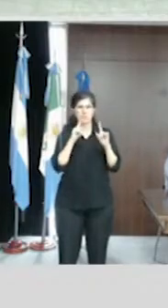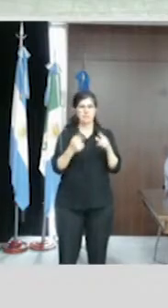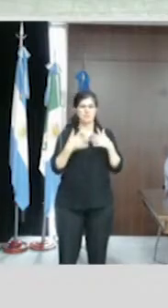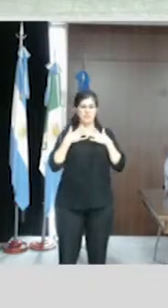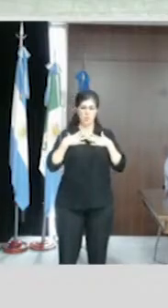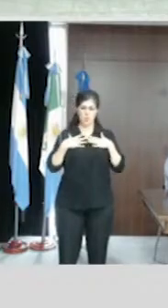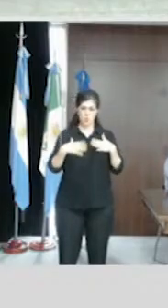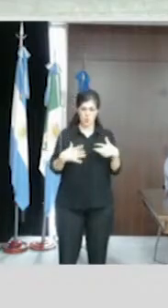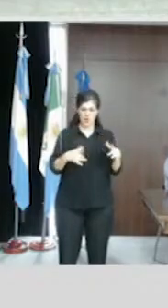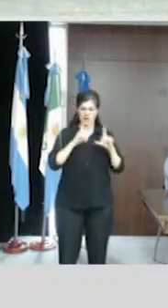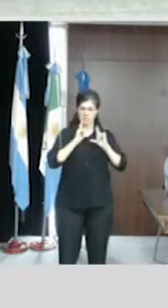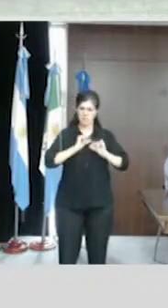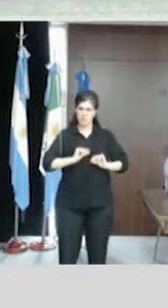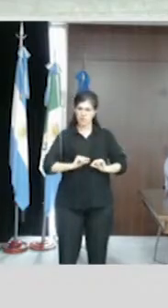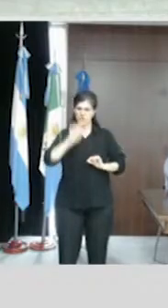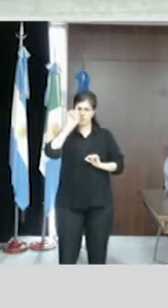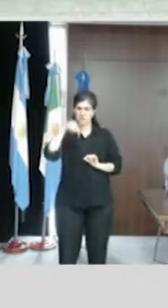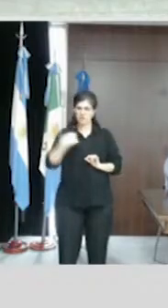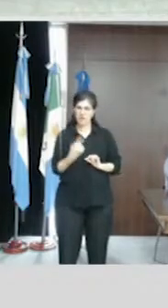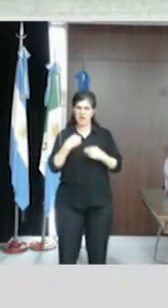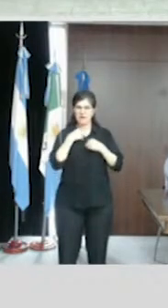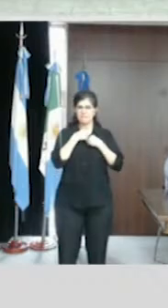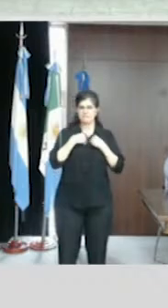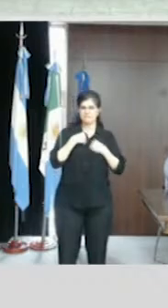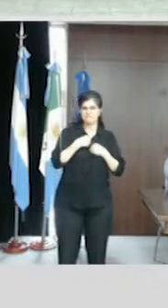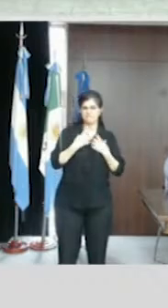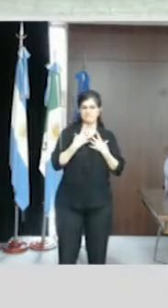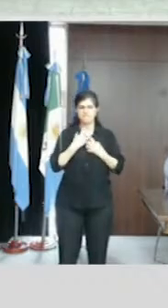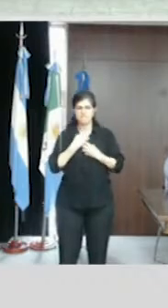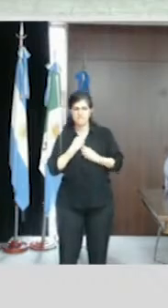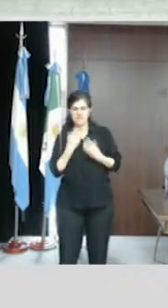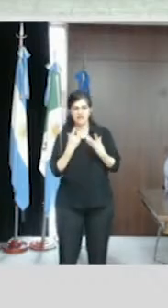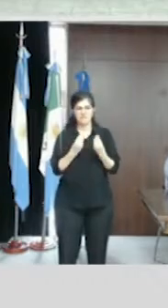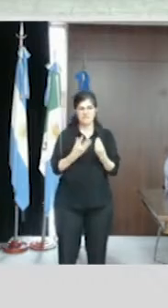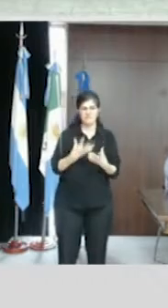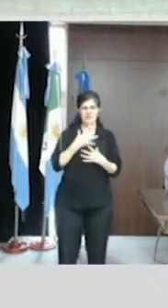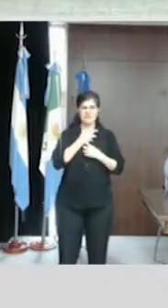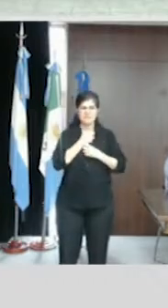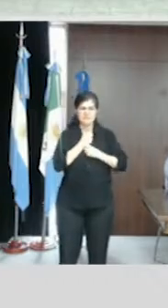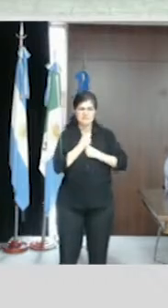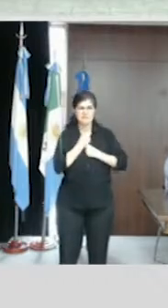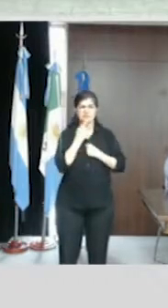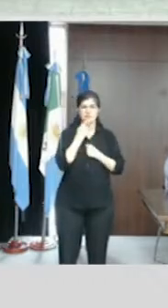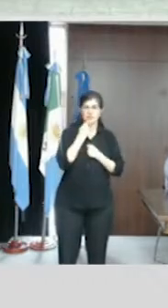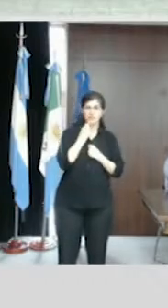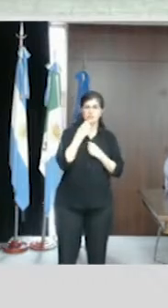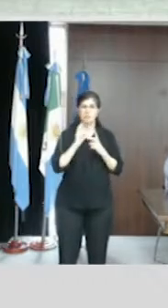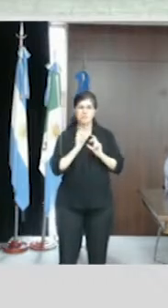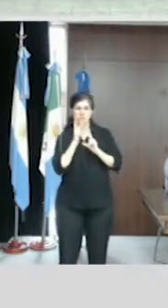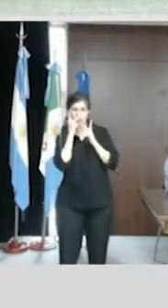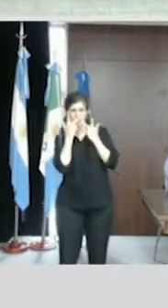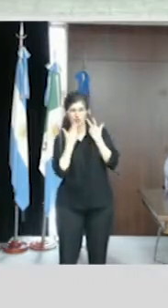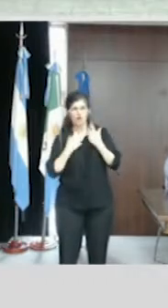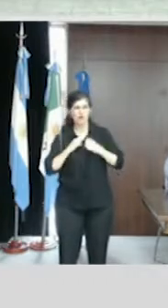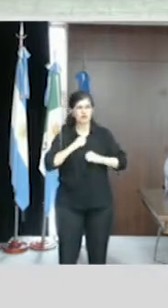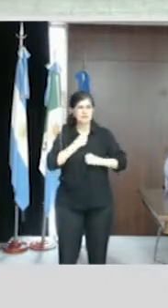teniendo, el dolor emocional, la depresión, el miedo, la angustia, la incertidumbre, el enojo, la